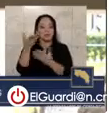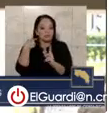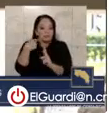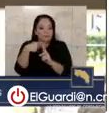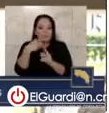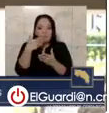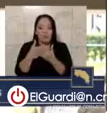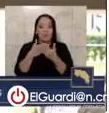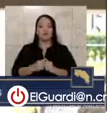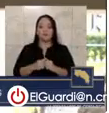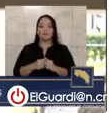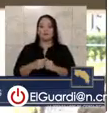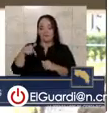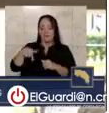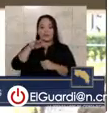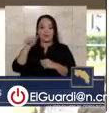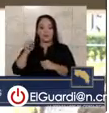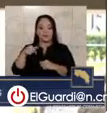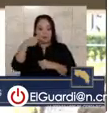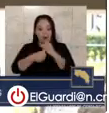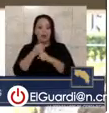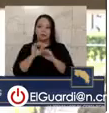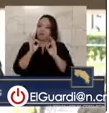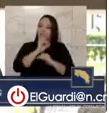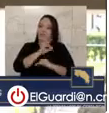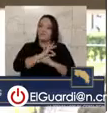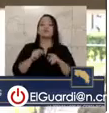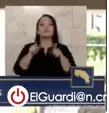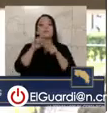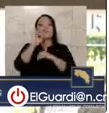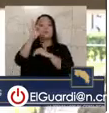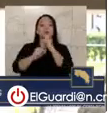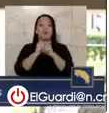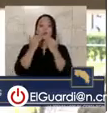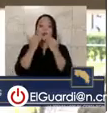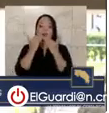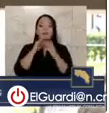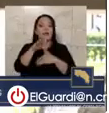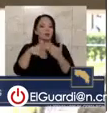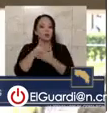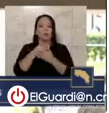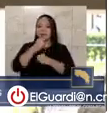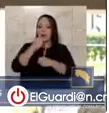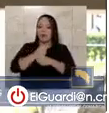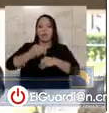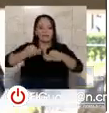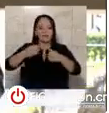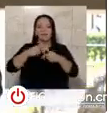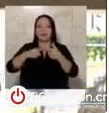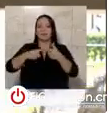se vea reflejado en este último trimestre. Y para el otro año, pues gracias a los esfuerzos que hemos hecho en eficiencia, tanto financiera como